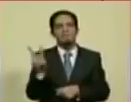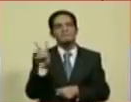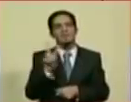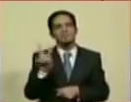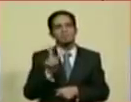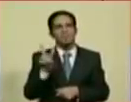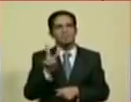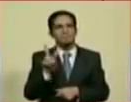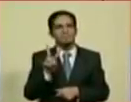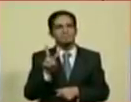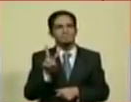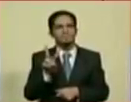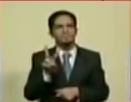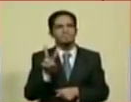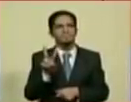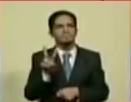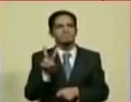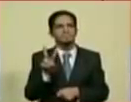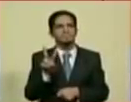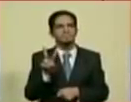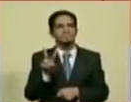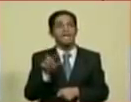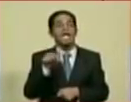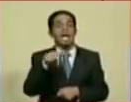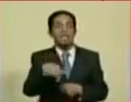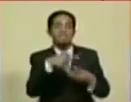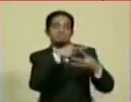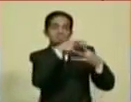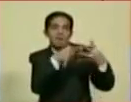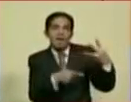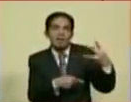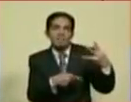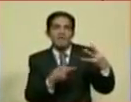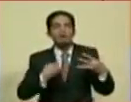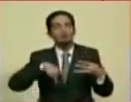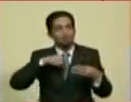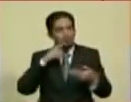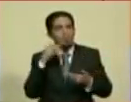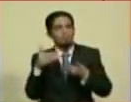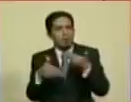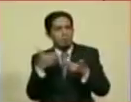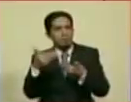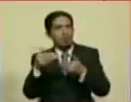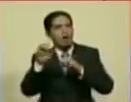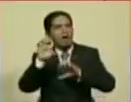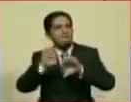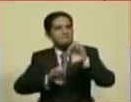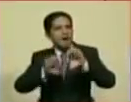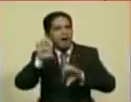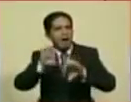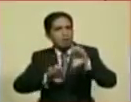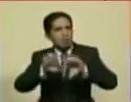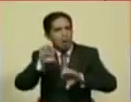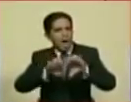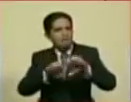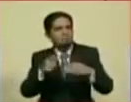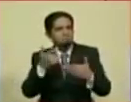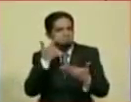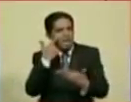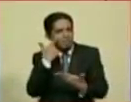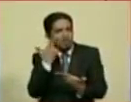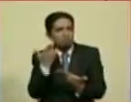nacional. Así que estas son medidas que vamos a ir evaluando en el tiempo, midiendo su